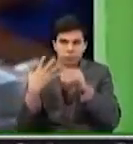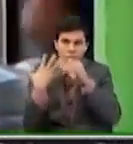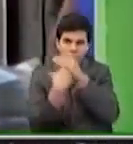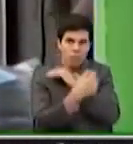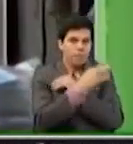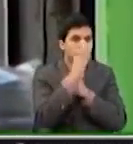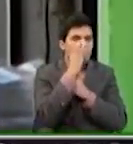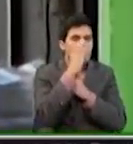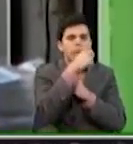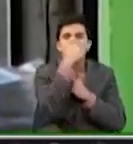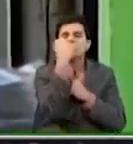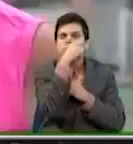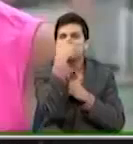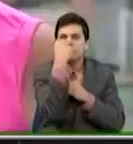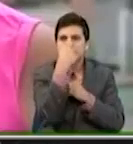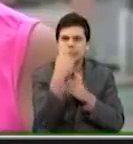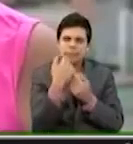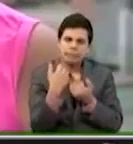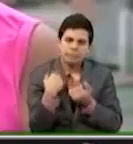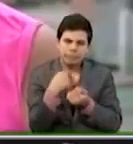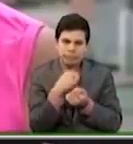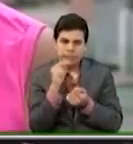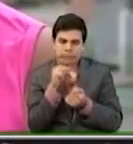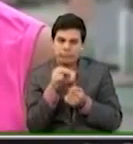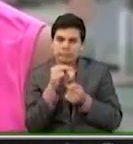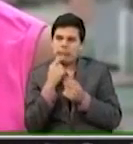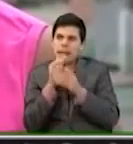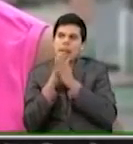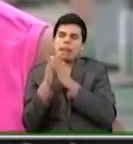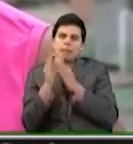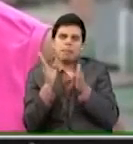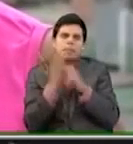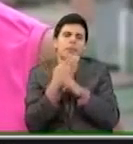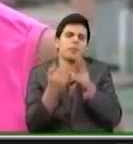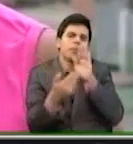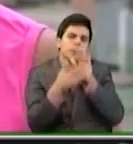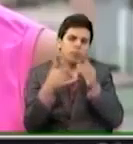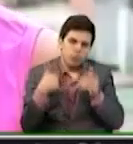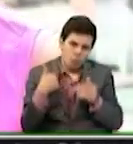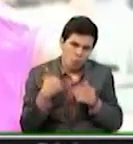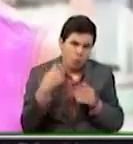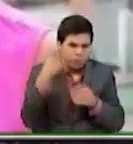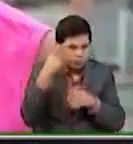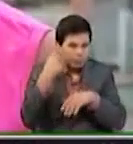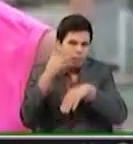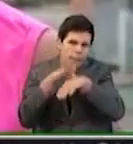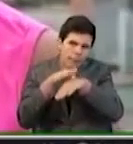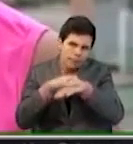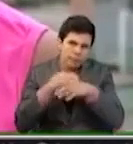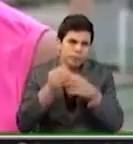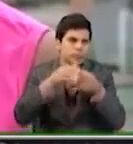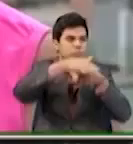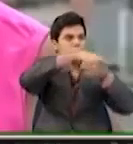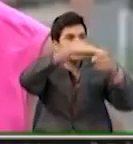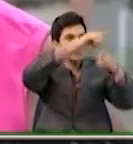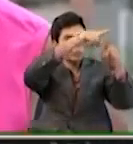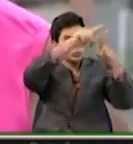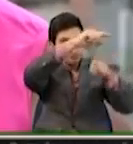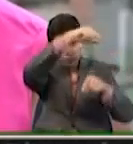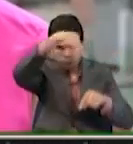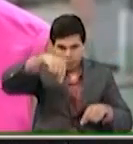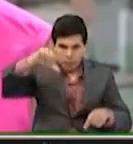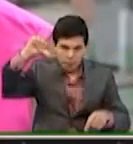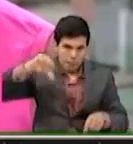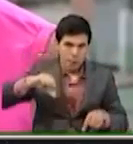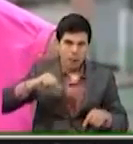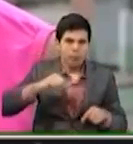vicios, entonces uno de pronto se gana problemas por esto, pero la juventud tiene que entender por un bien de ellos. Vienen de otros barrios a hacer las cosas acá,